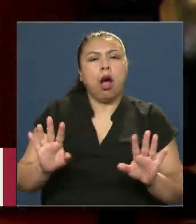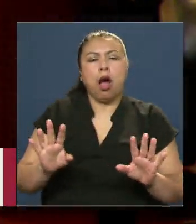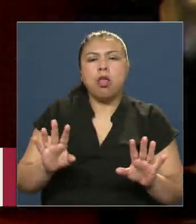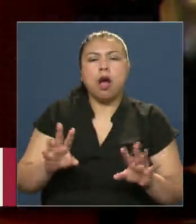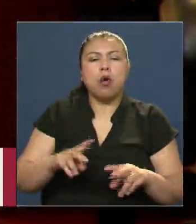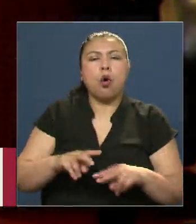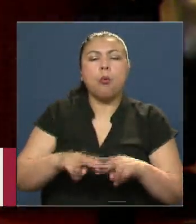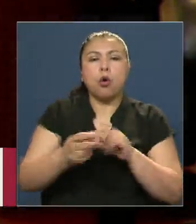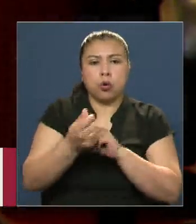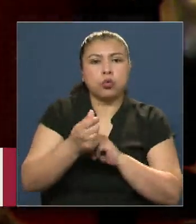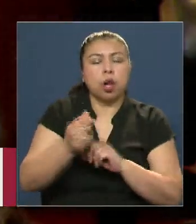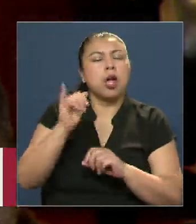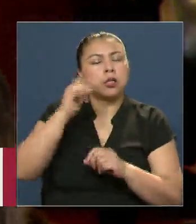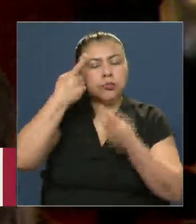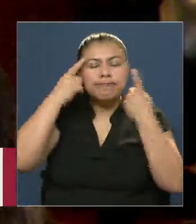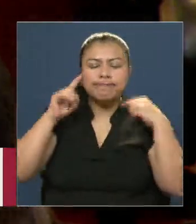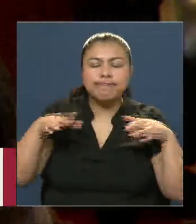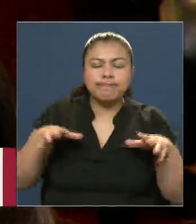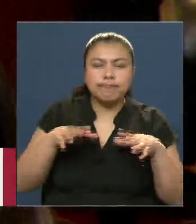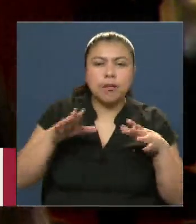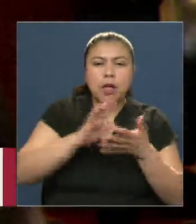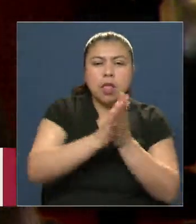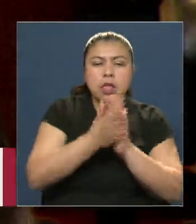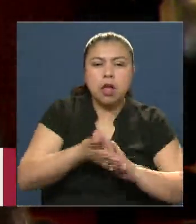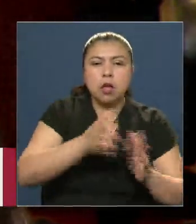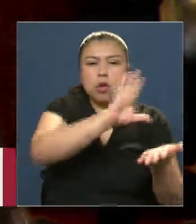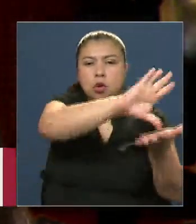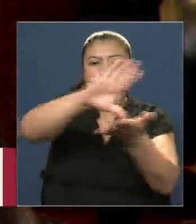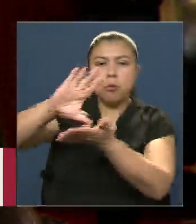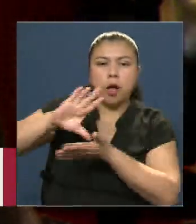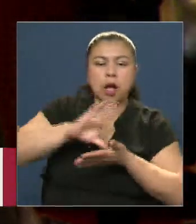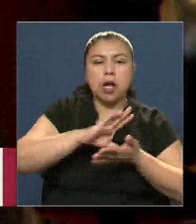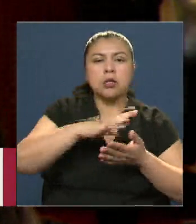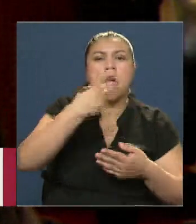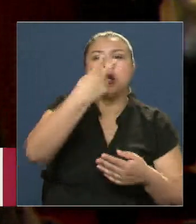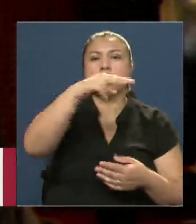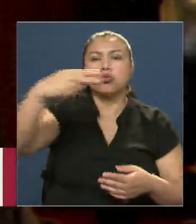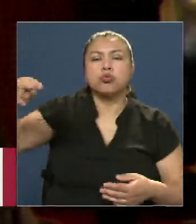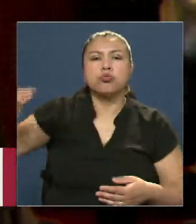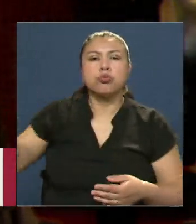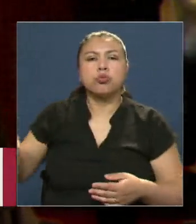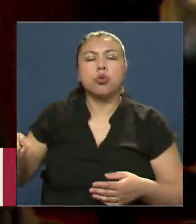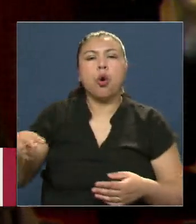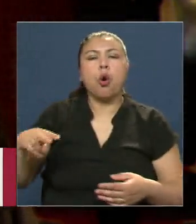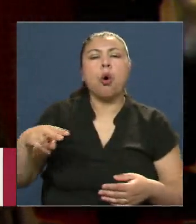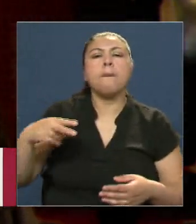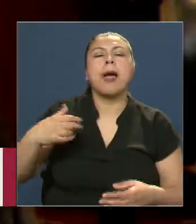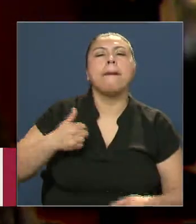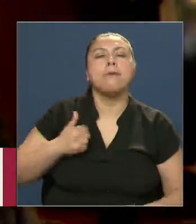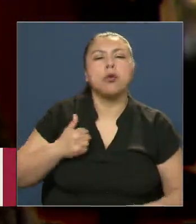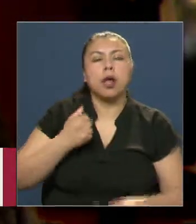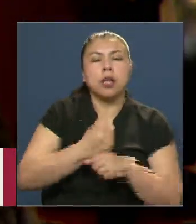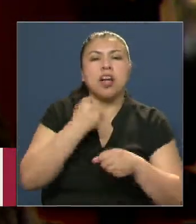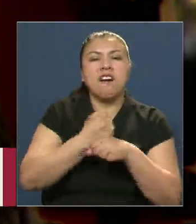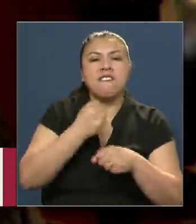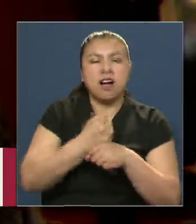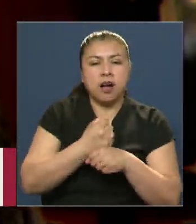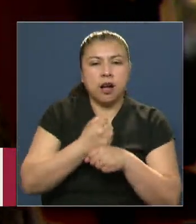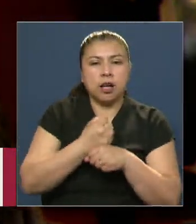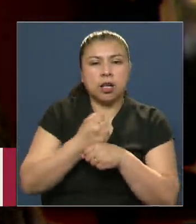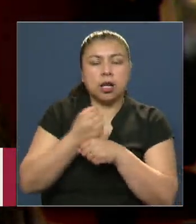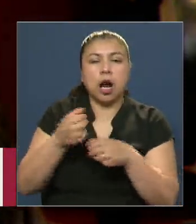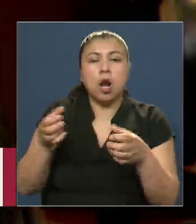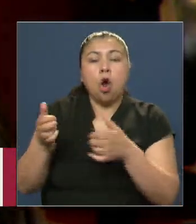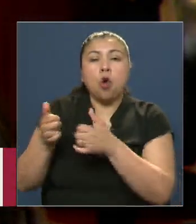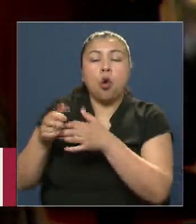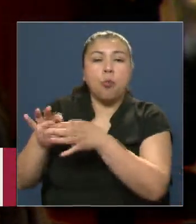un esfuerzo de inteligencia de todos los países a través de sus propias policías para trabajar en conjunto y así obtener